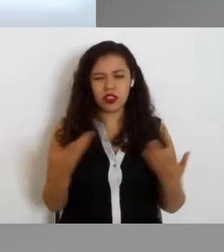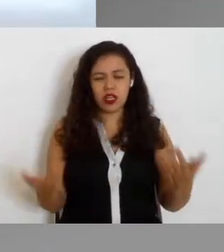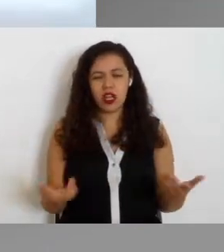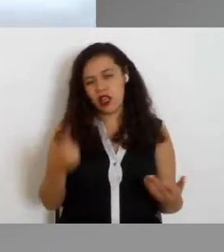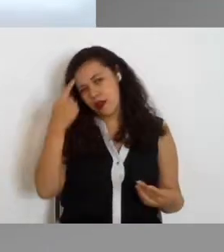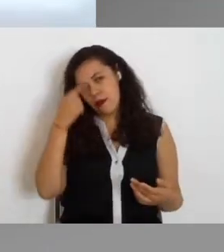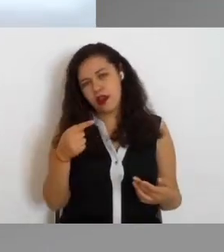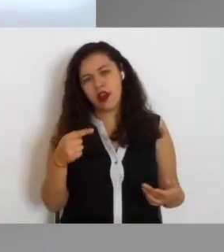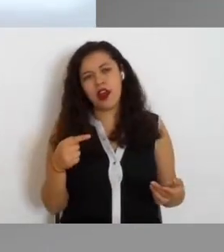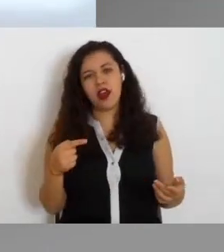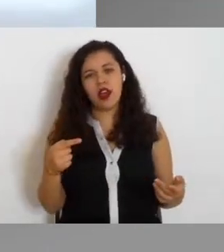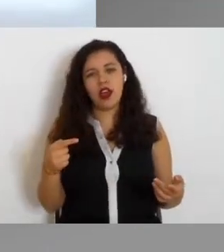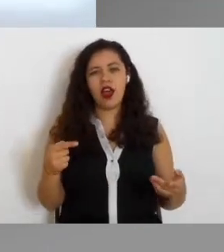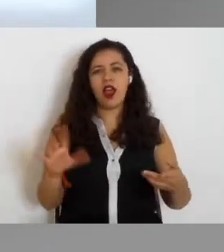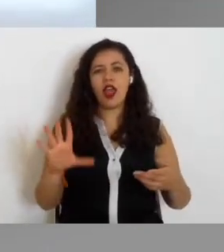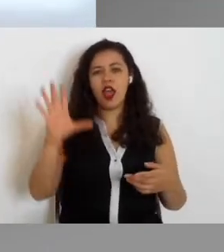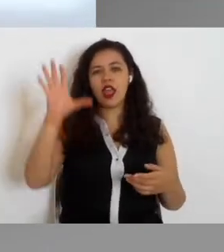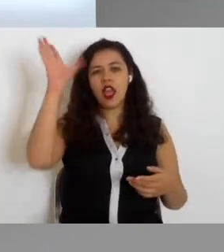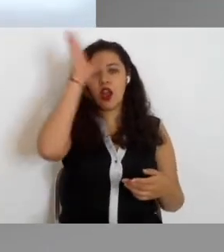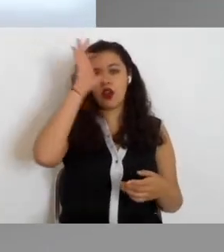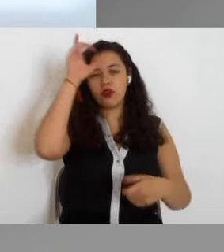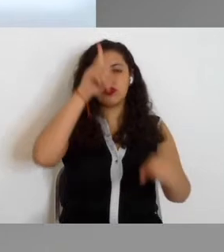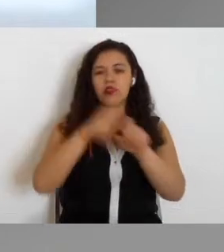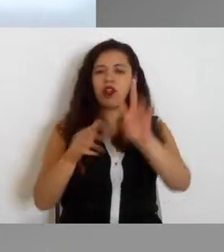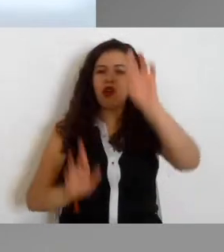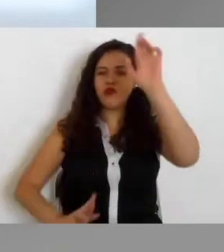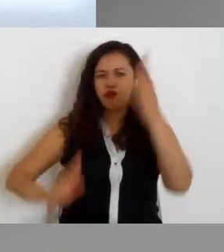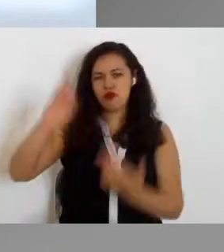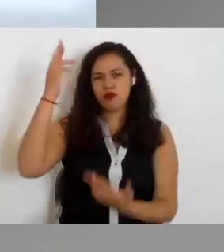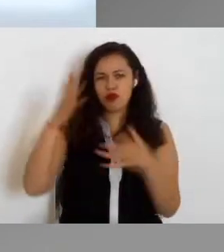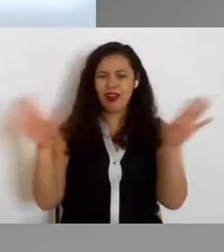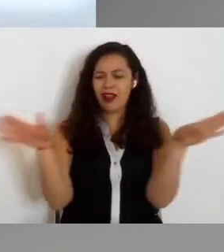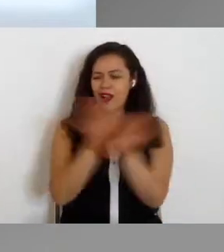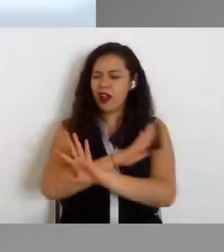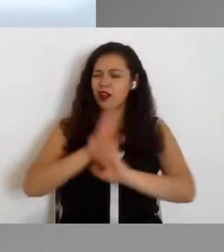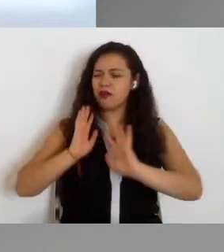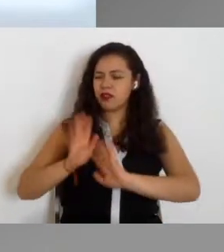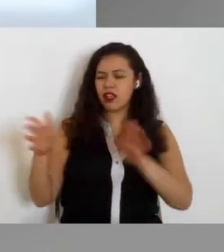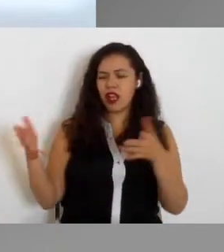revolución cultural para mirarnos de otra forma.